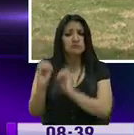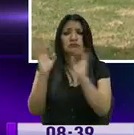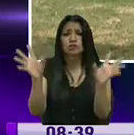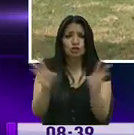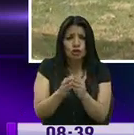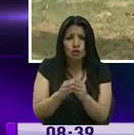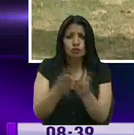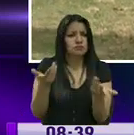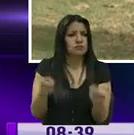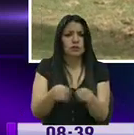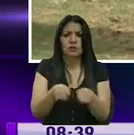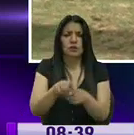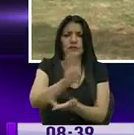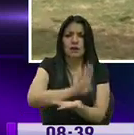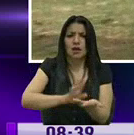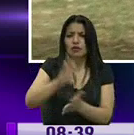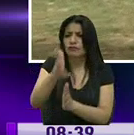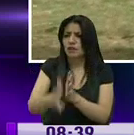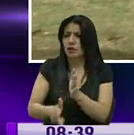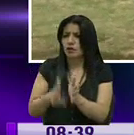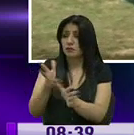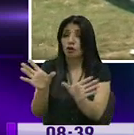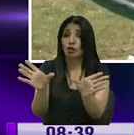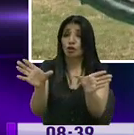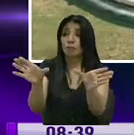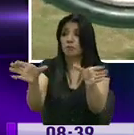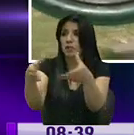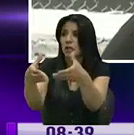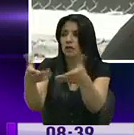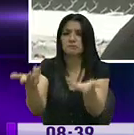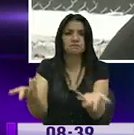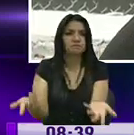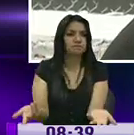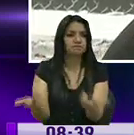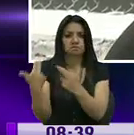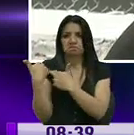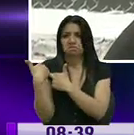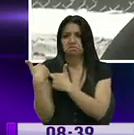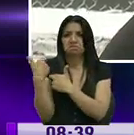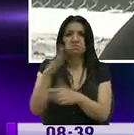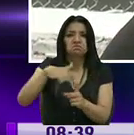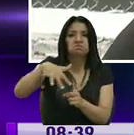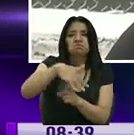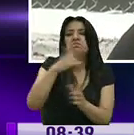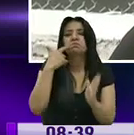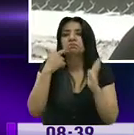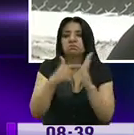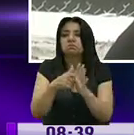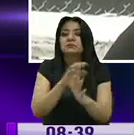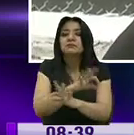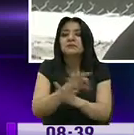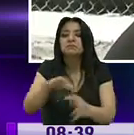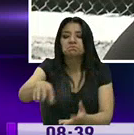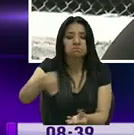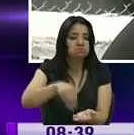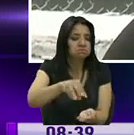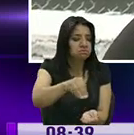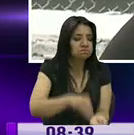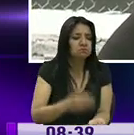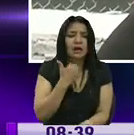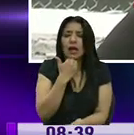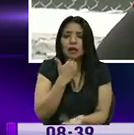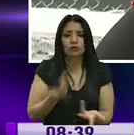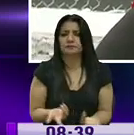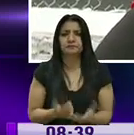ferroviaria a ver un comité de moradores del sector que se hagan cargo justamente de velar que